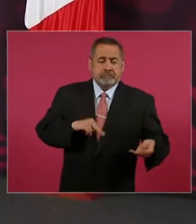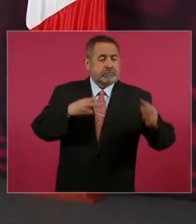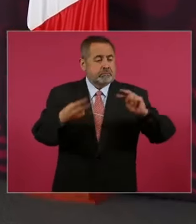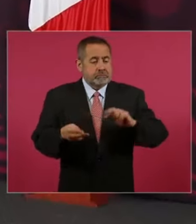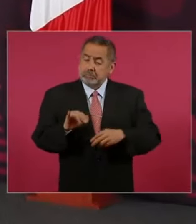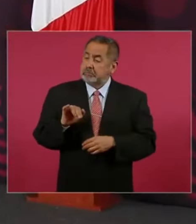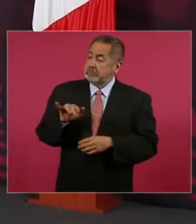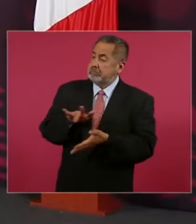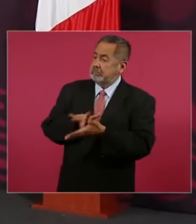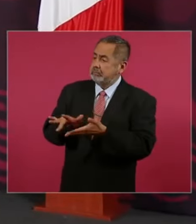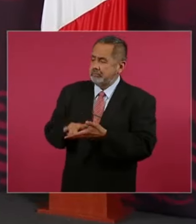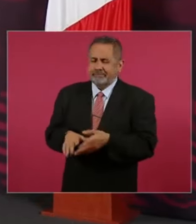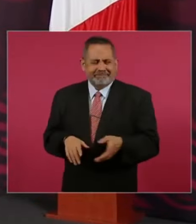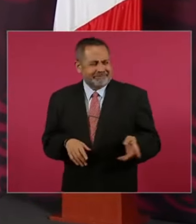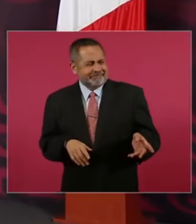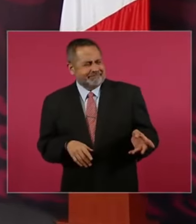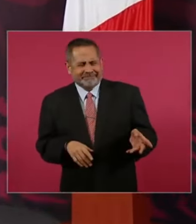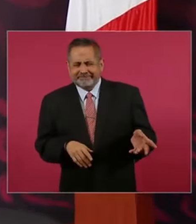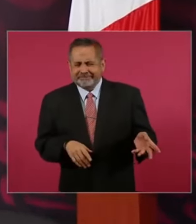que